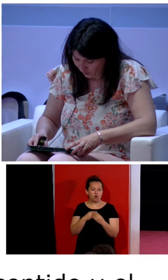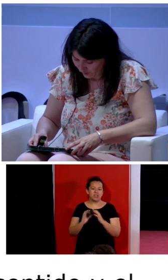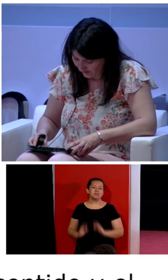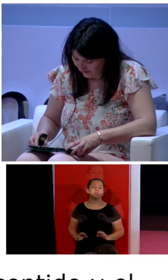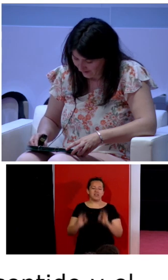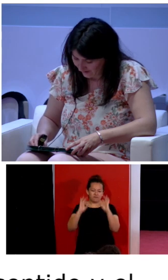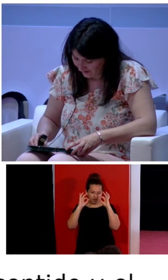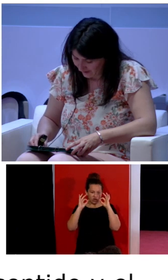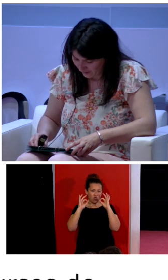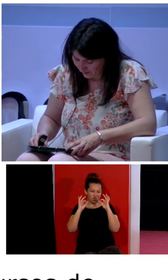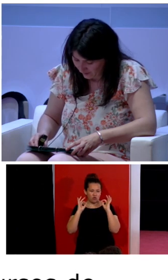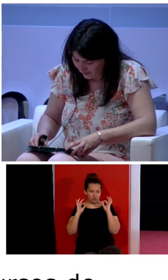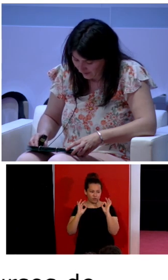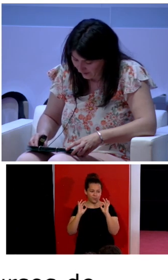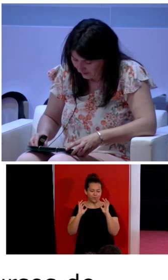específico